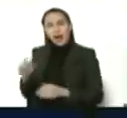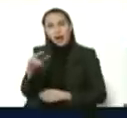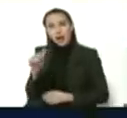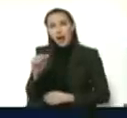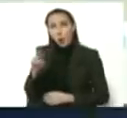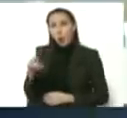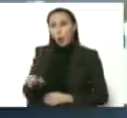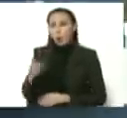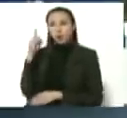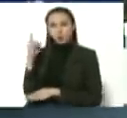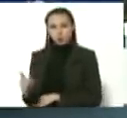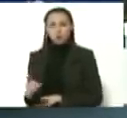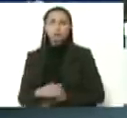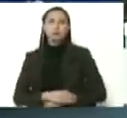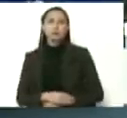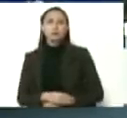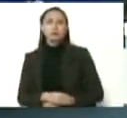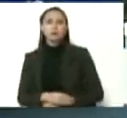Díaz-Canel,